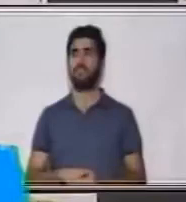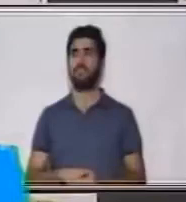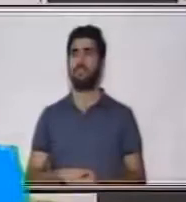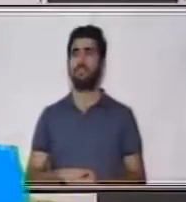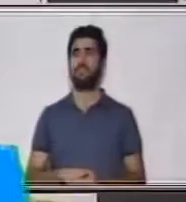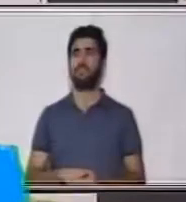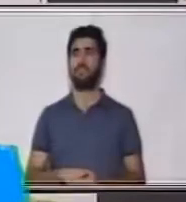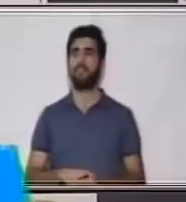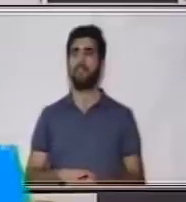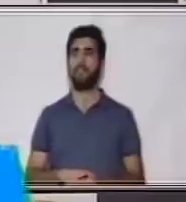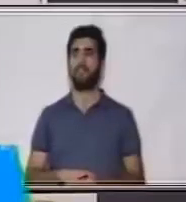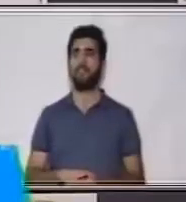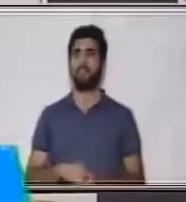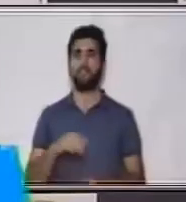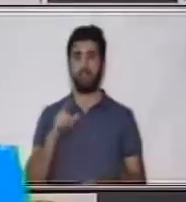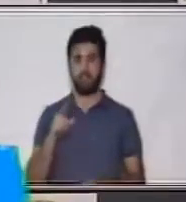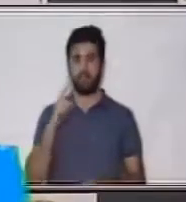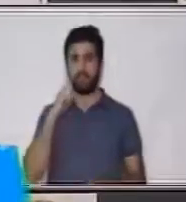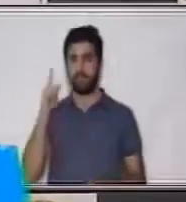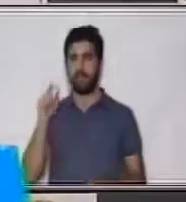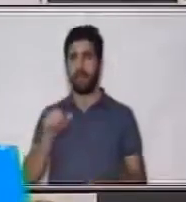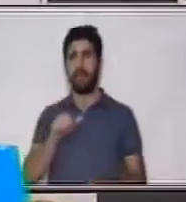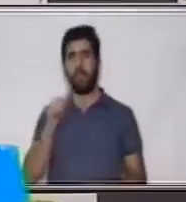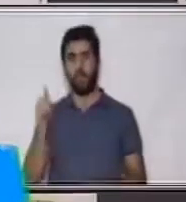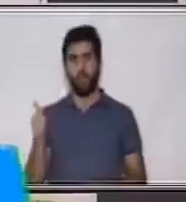Acá tenemos